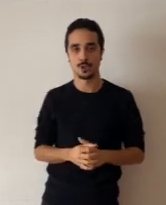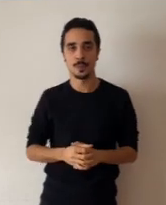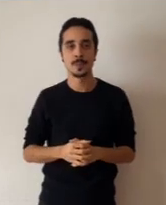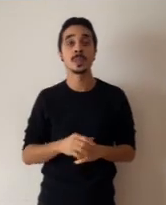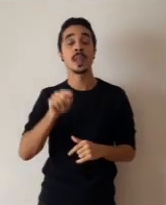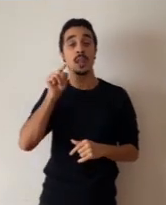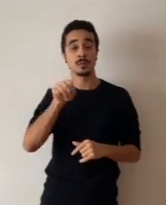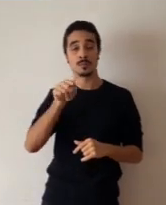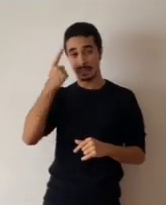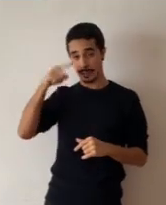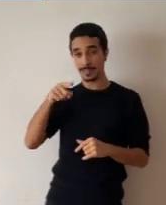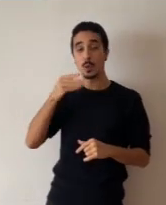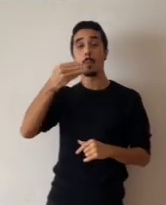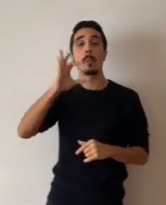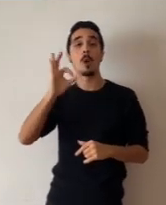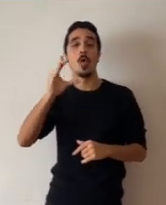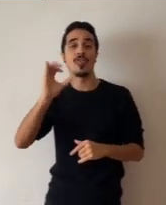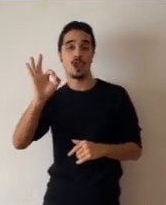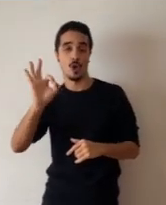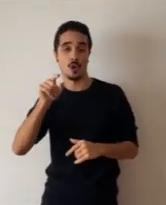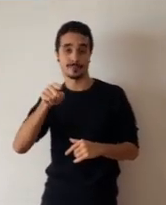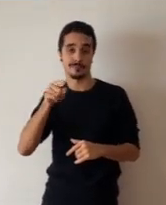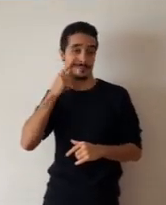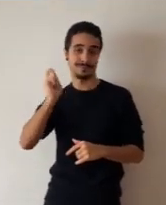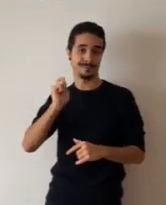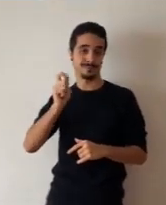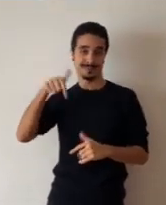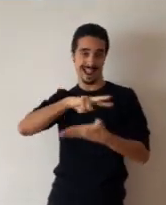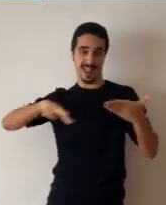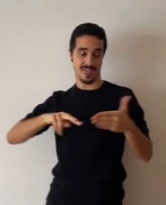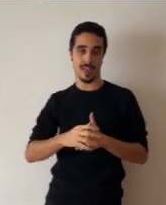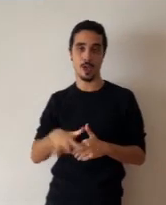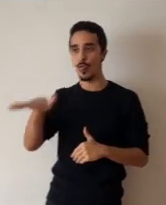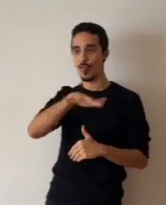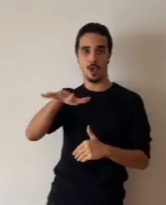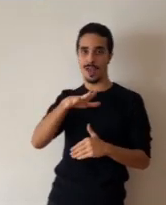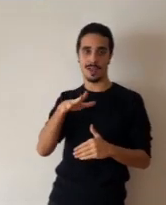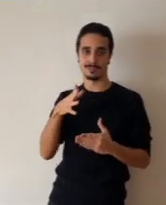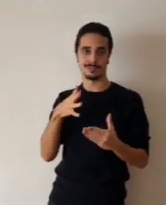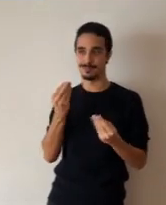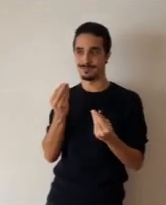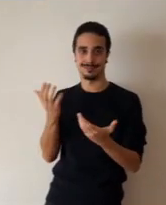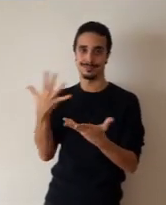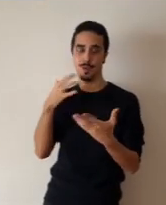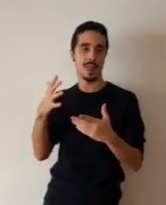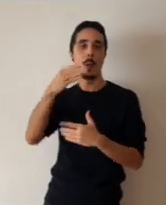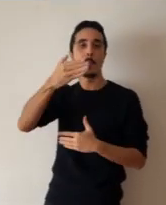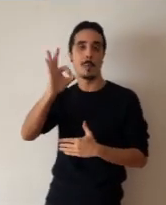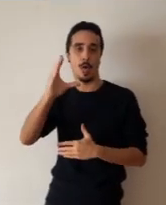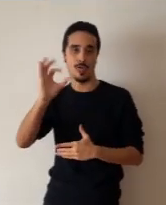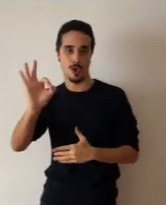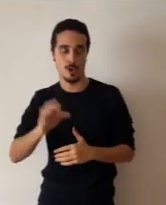nódulo tiroideo, en el que, como sabéis, el bocio es algo muy frecuente en Galicia. Galicia es una zona endémica de